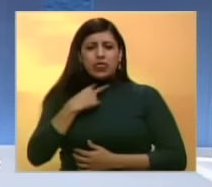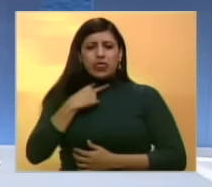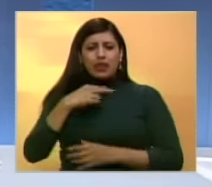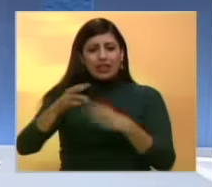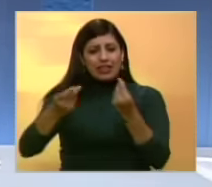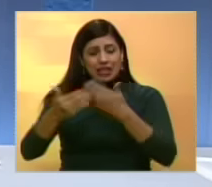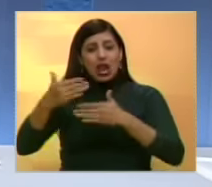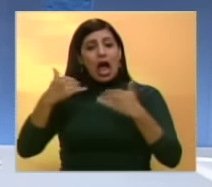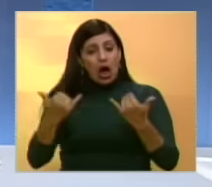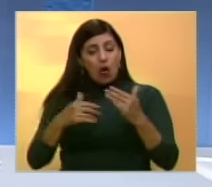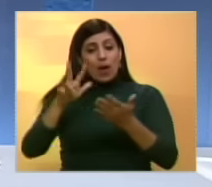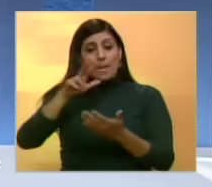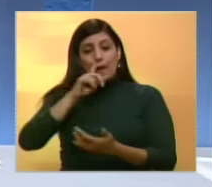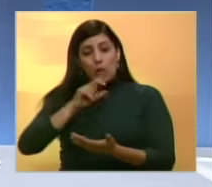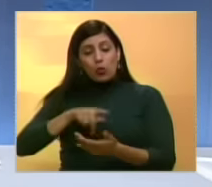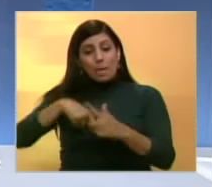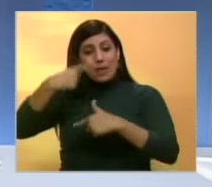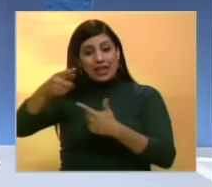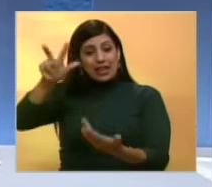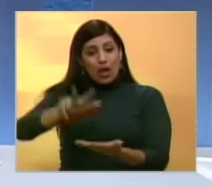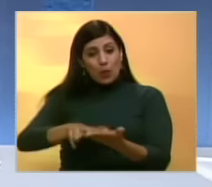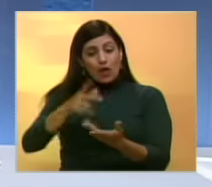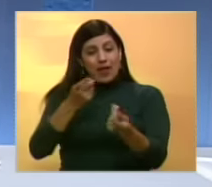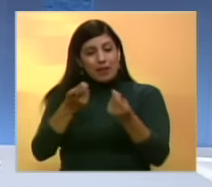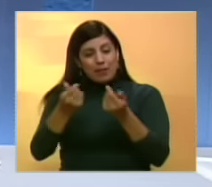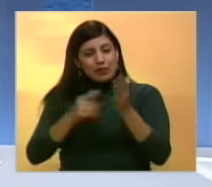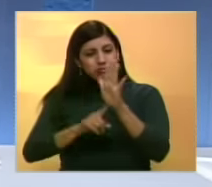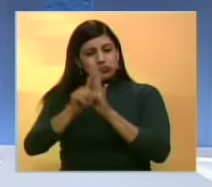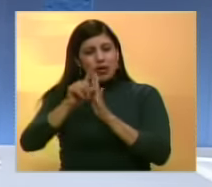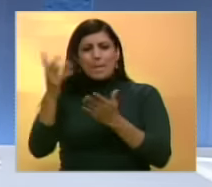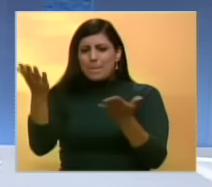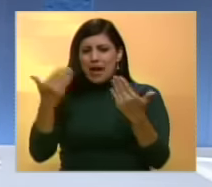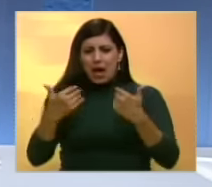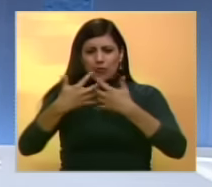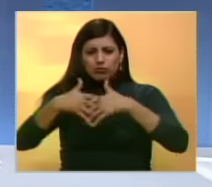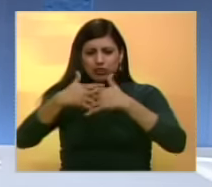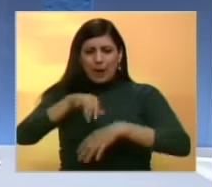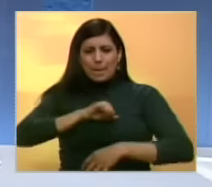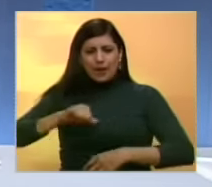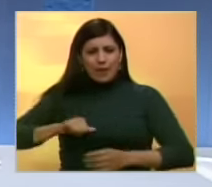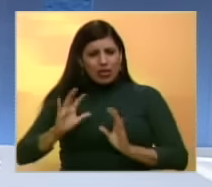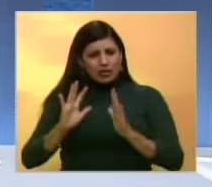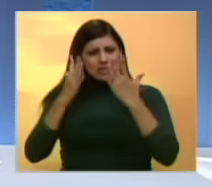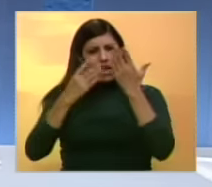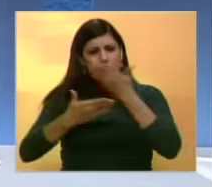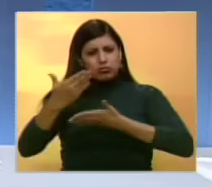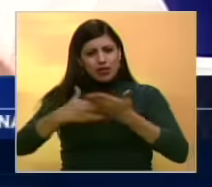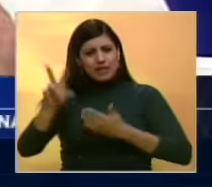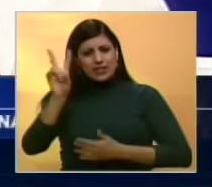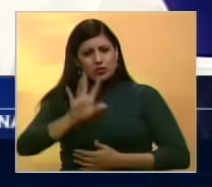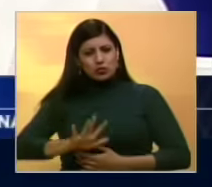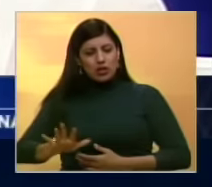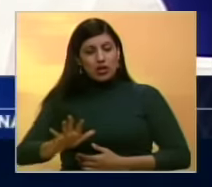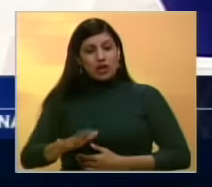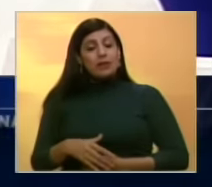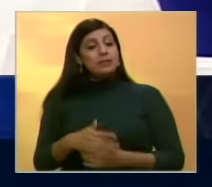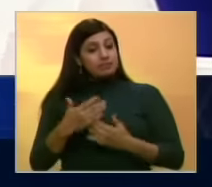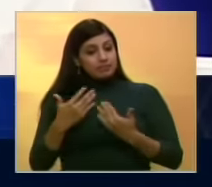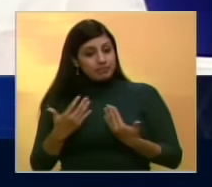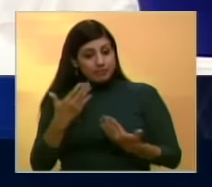el aparato productivo nacional invitando al sector empresarial a participar en la recuperación de la economía pero sobre todo